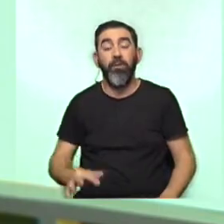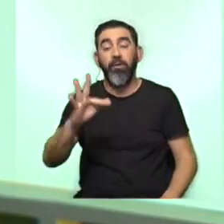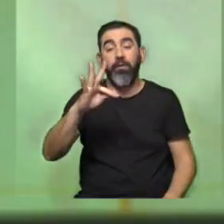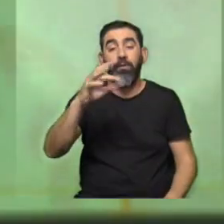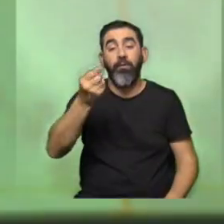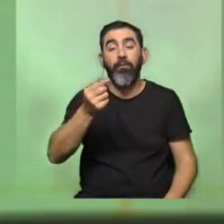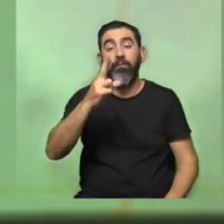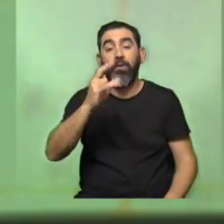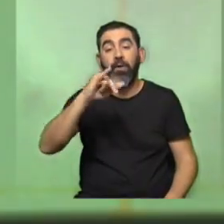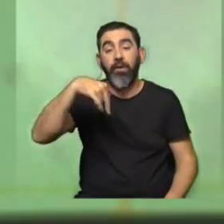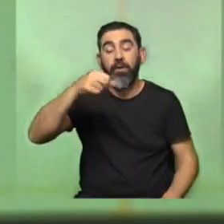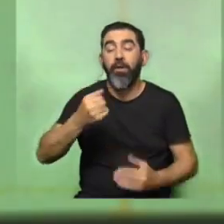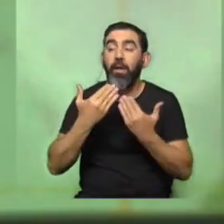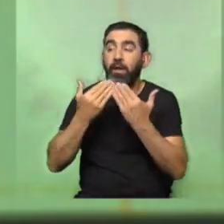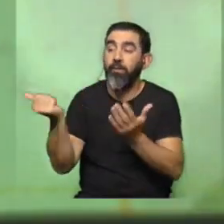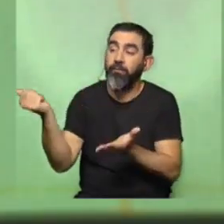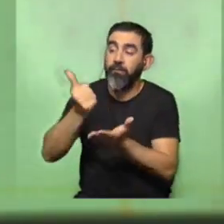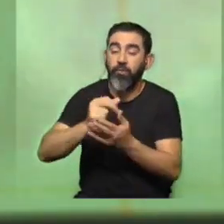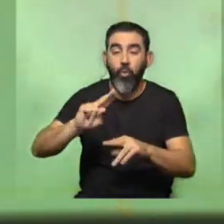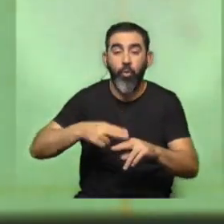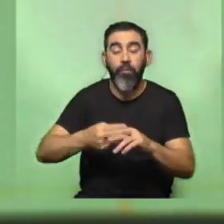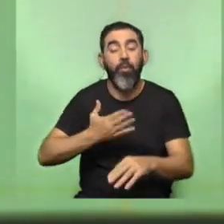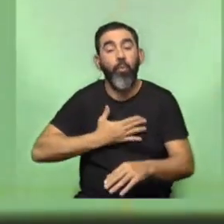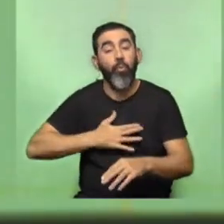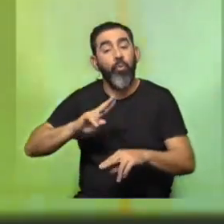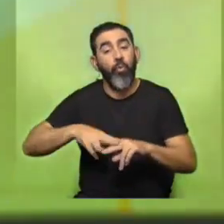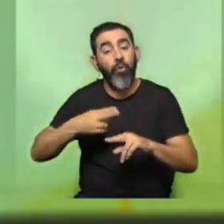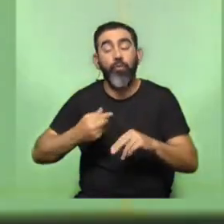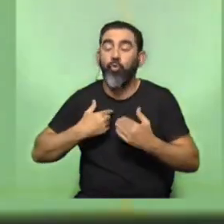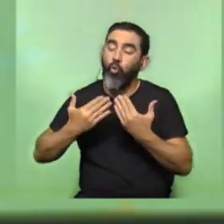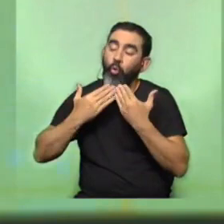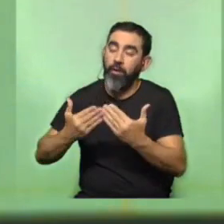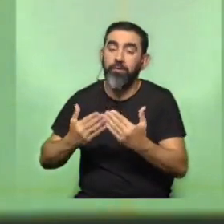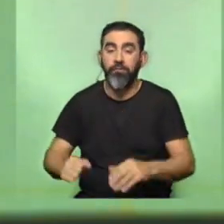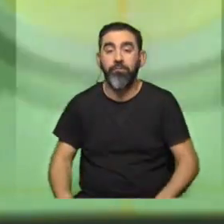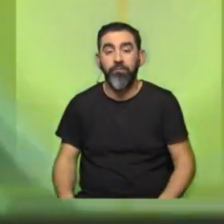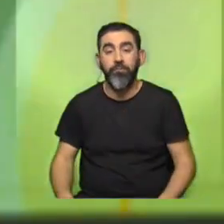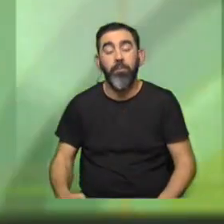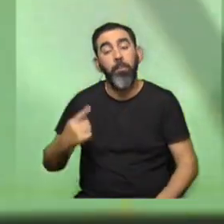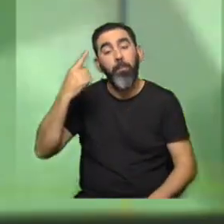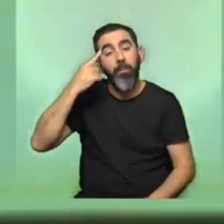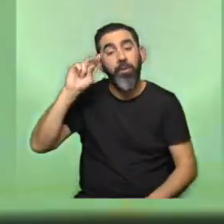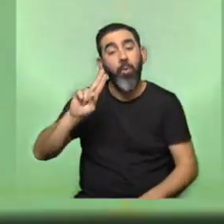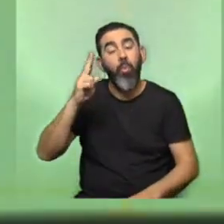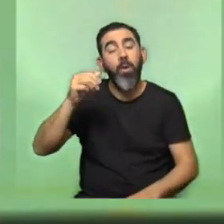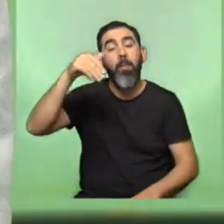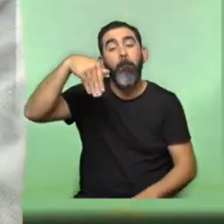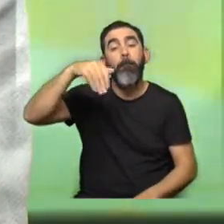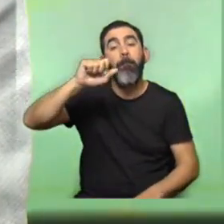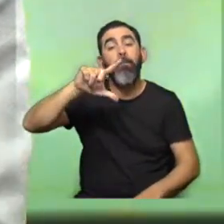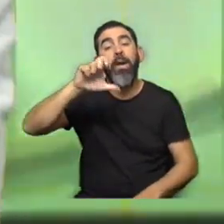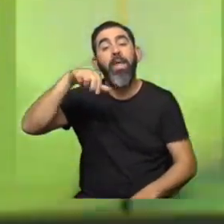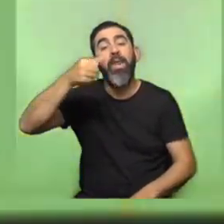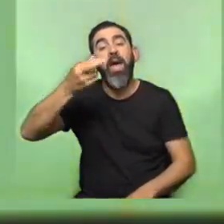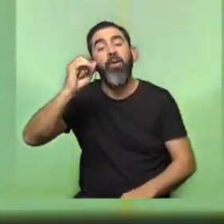bienvenido una vez más a Sobre Ciencia, gracias por acompañarnos. Un placer estar acá, soy yo el agradecido. Pensé que era Uruguay milenario, por eso no me corté el